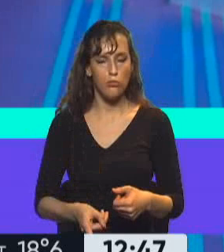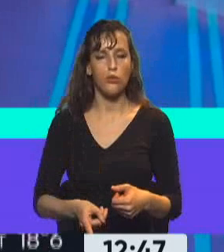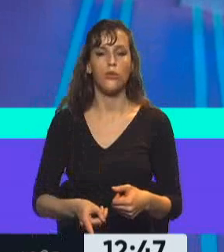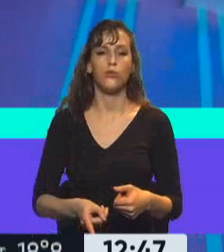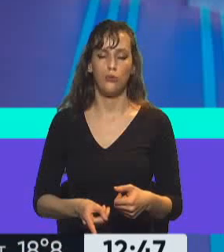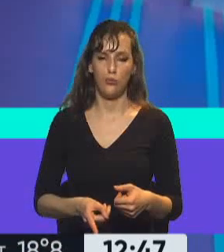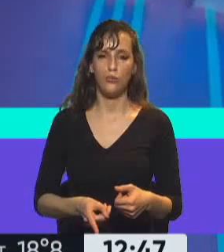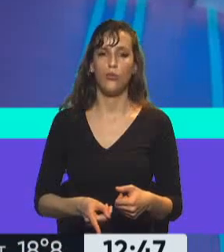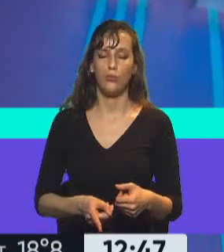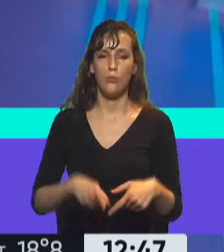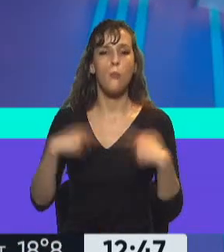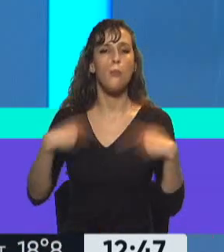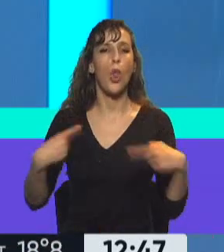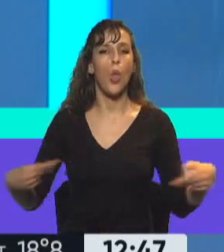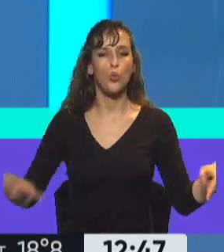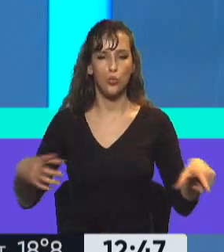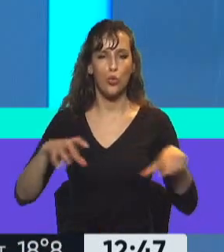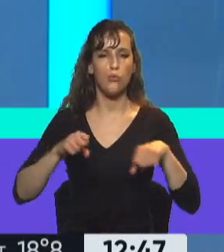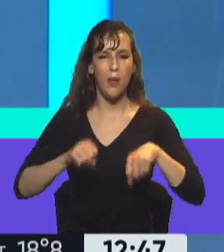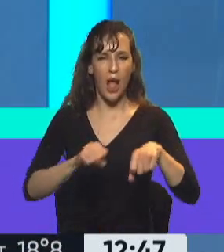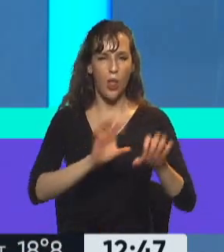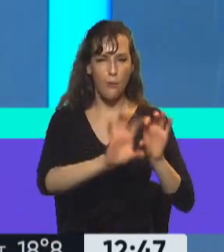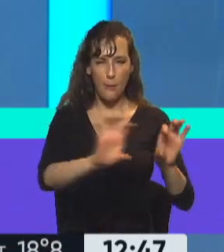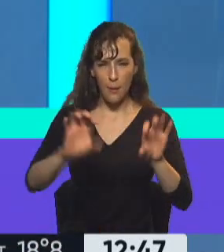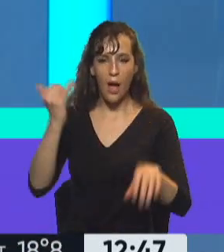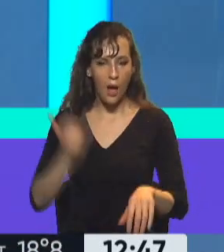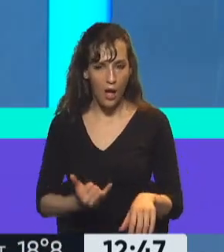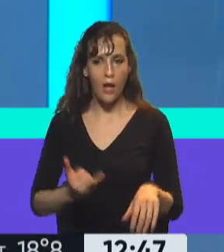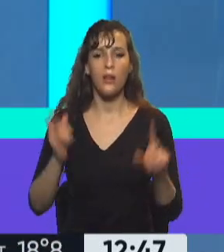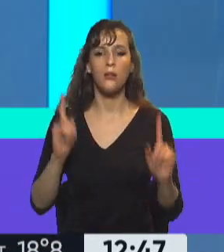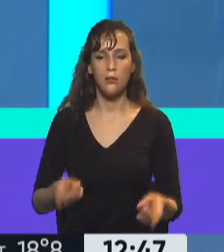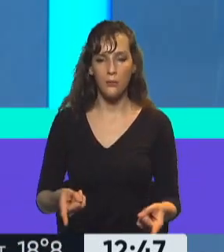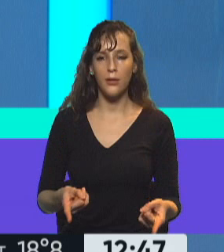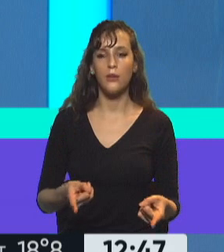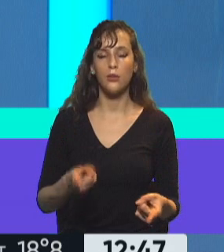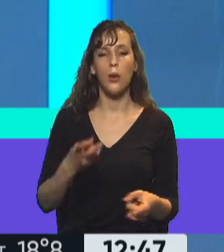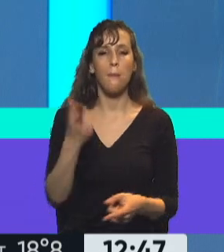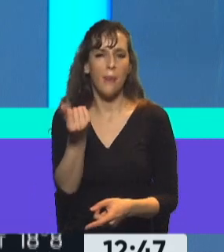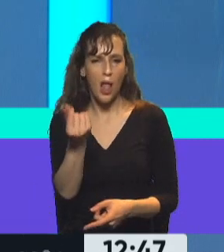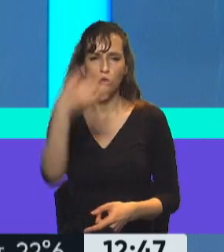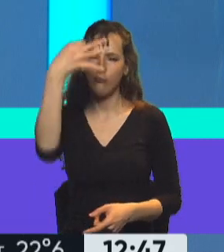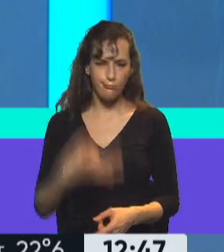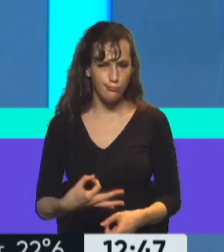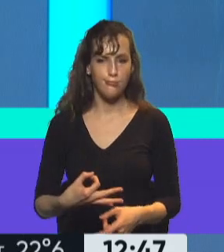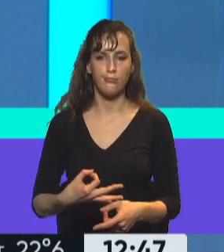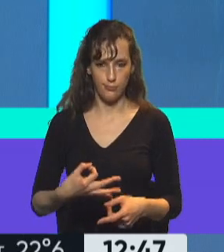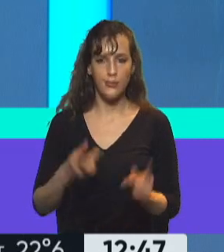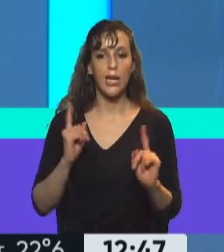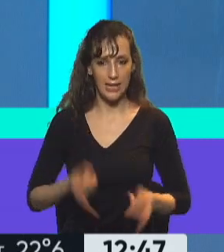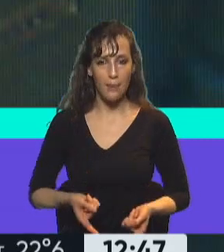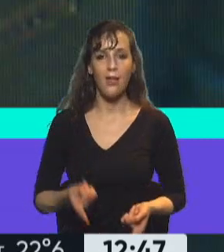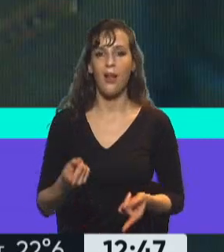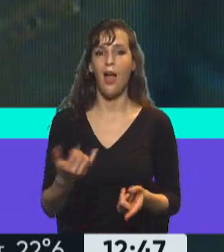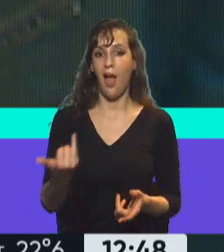presencia de los productos en góndola un 99 por ciento de cumplimiento con respecto a los precios y la señalética es decir hacer la